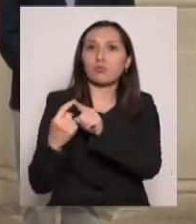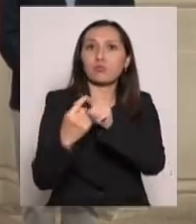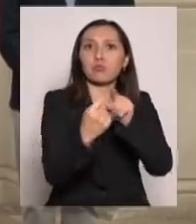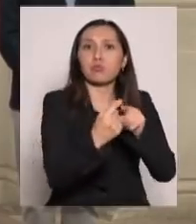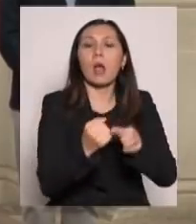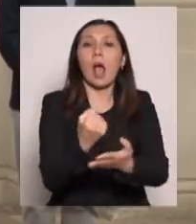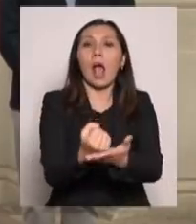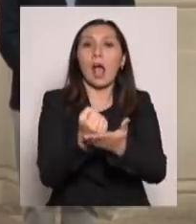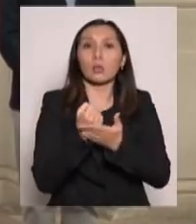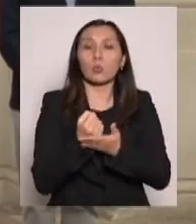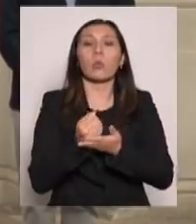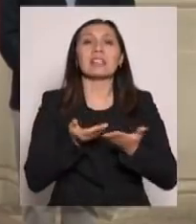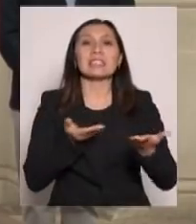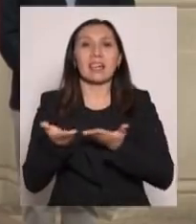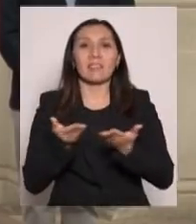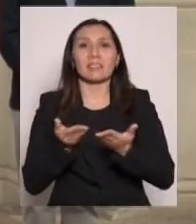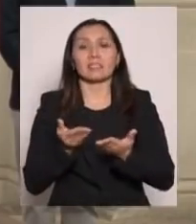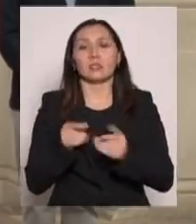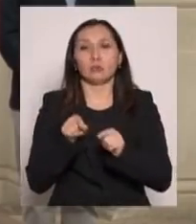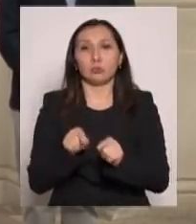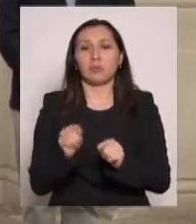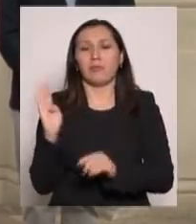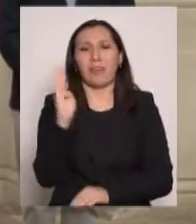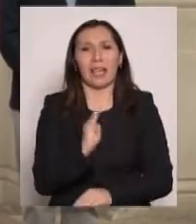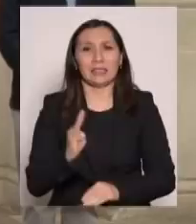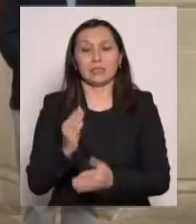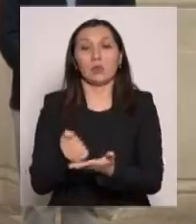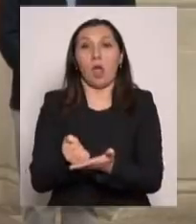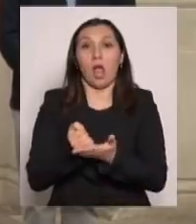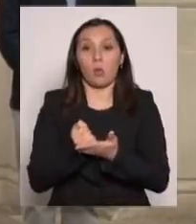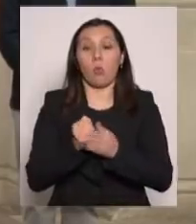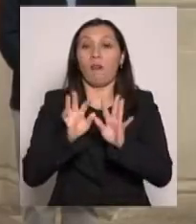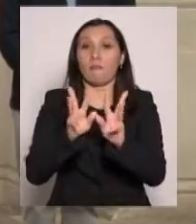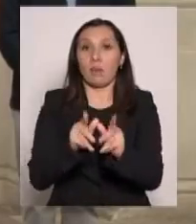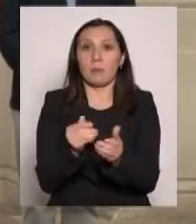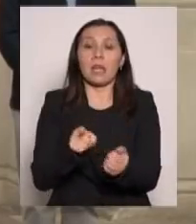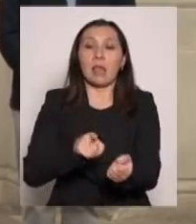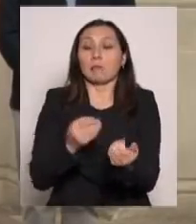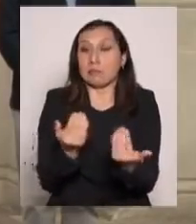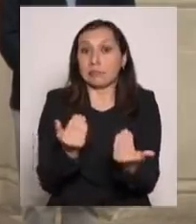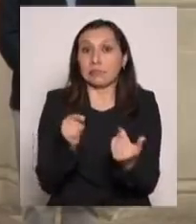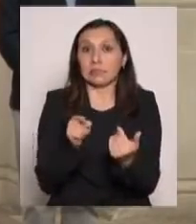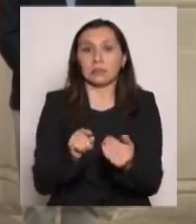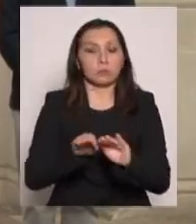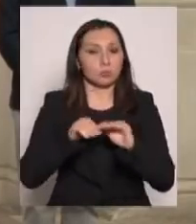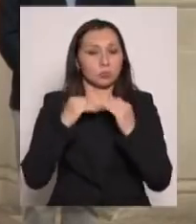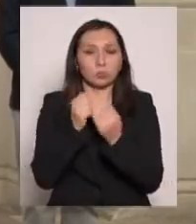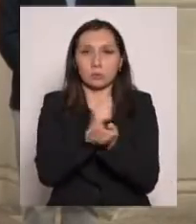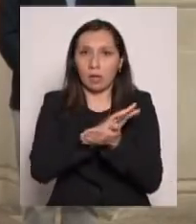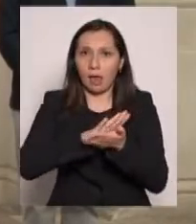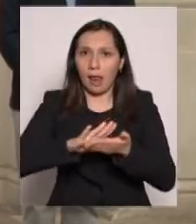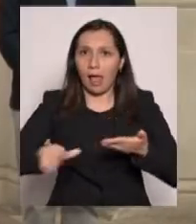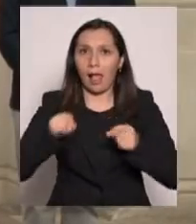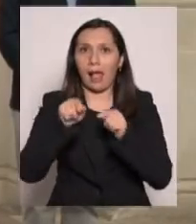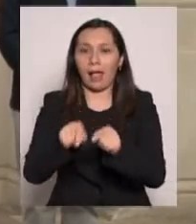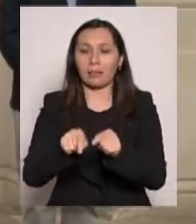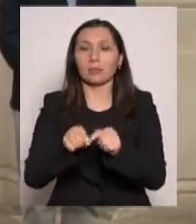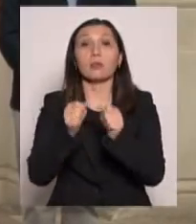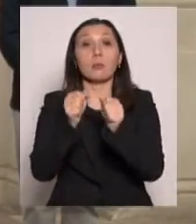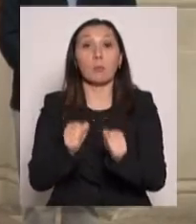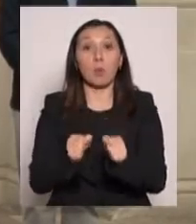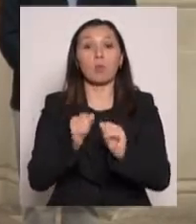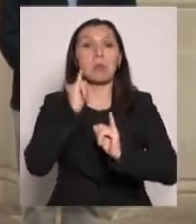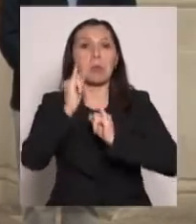va a permitir los servicios esenciales y básicos que las familias necesitan y va a ser totalmente gratuito va a